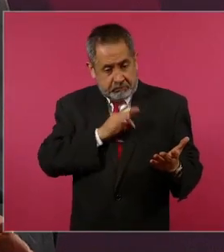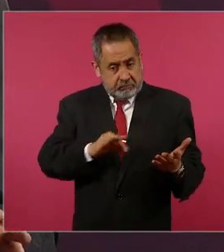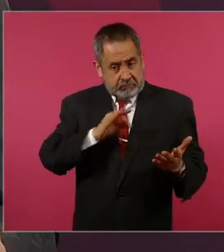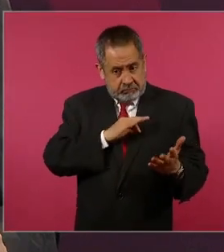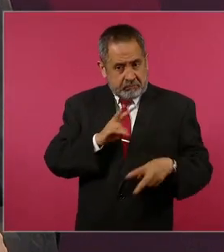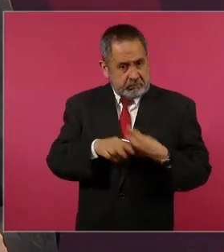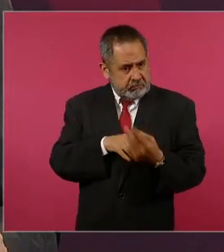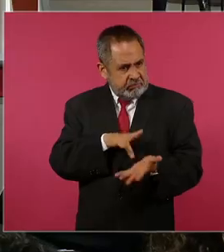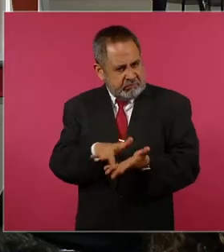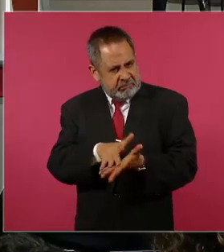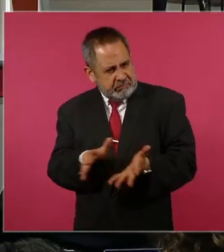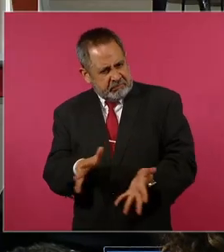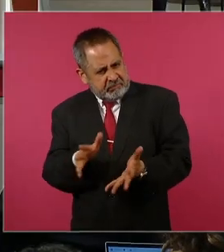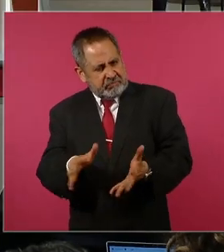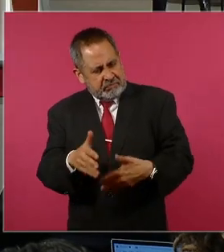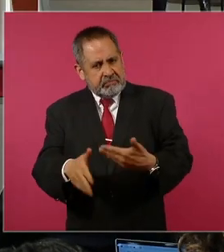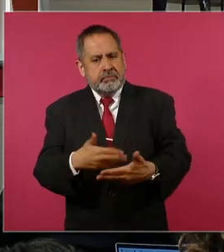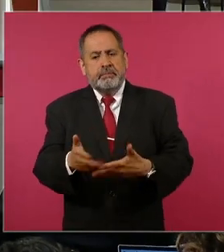impulsar